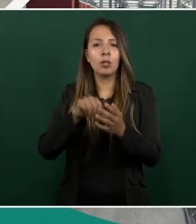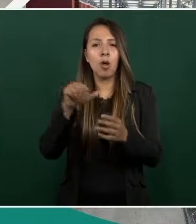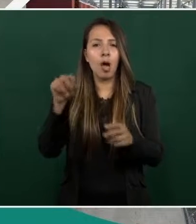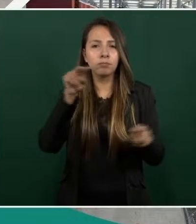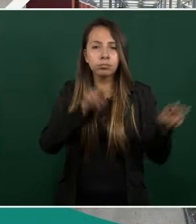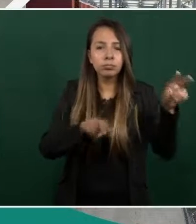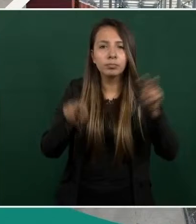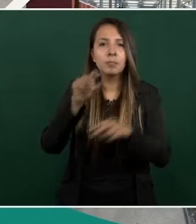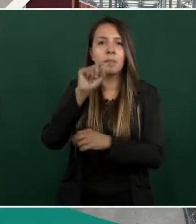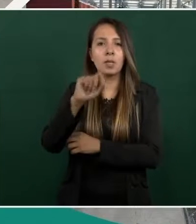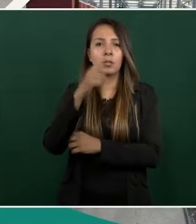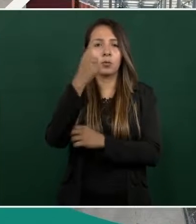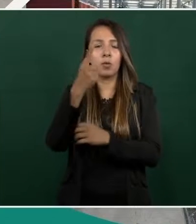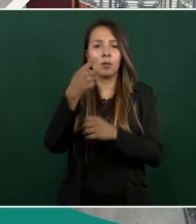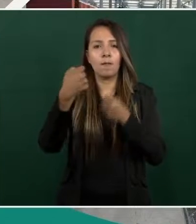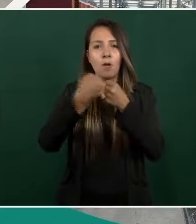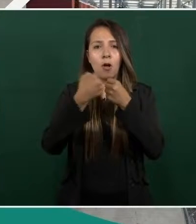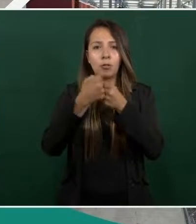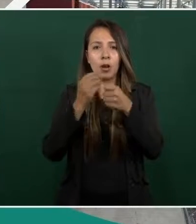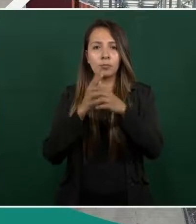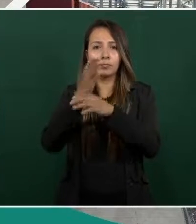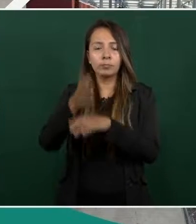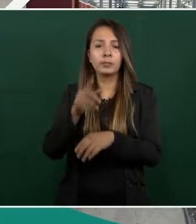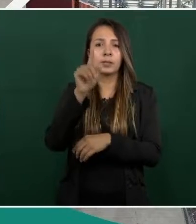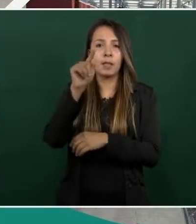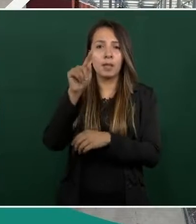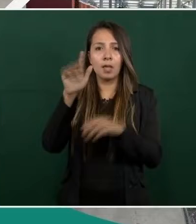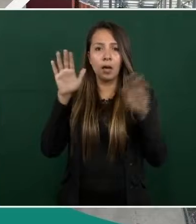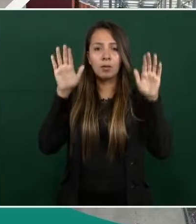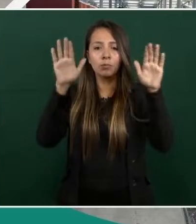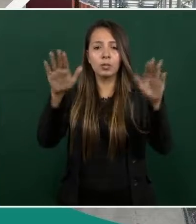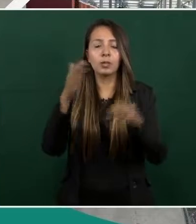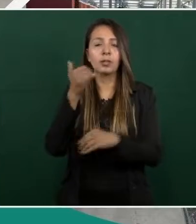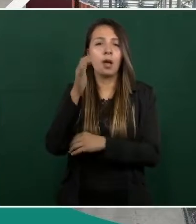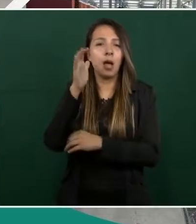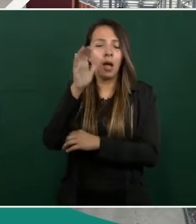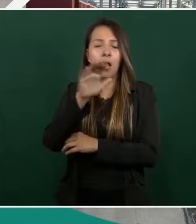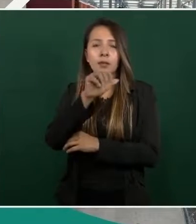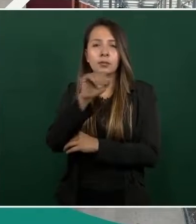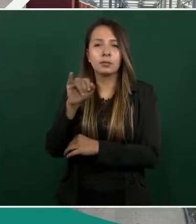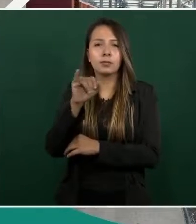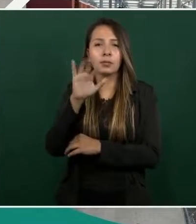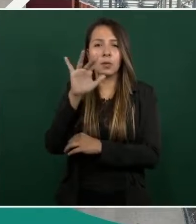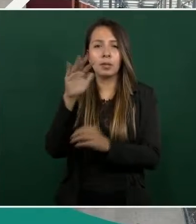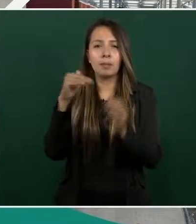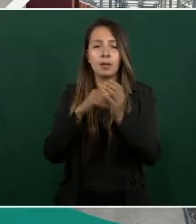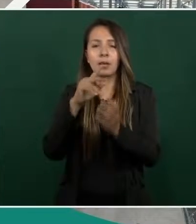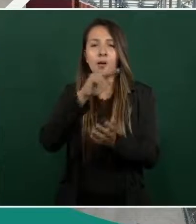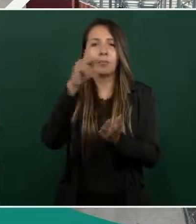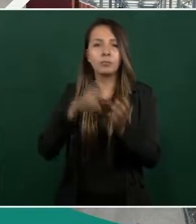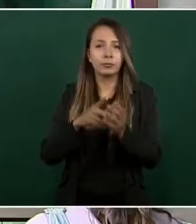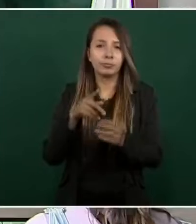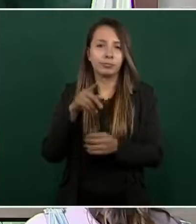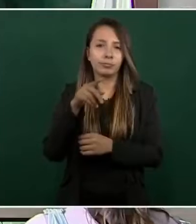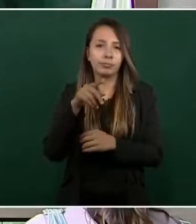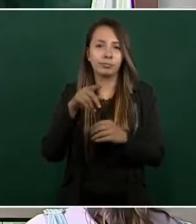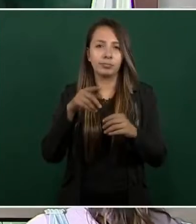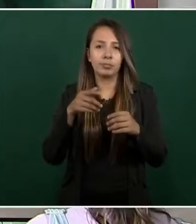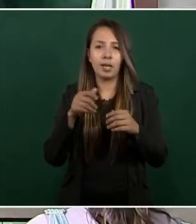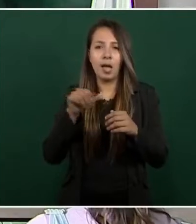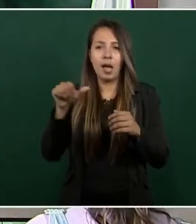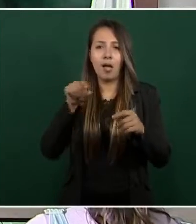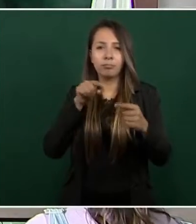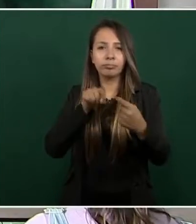fronterizos, 60 aeropuertos y casi 50.000 kilómetros de carreteras. Para esto empleamos poquito menos de